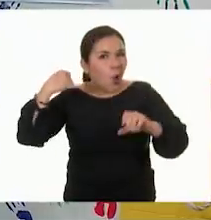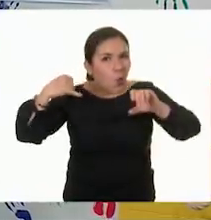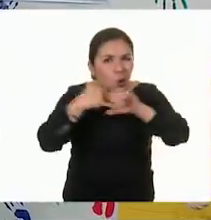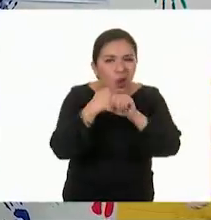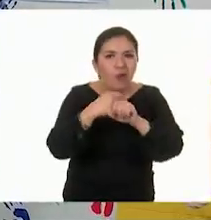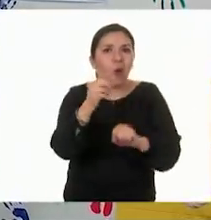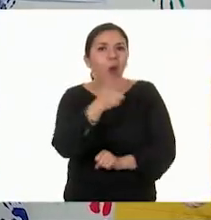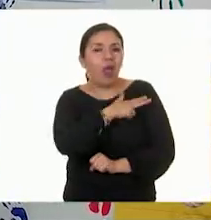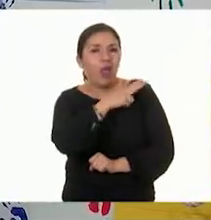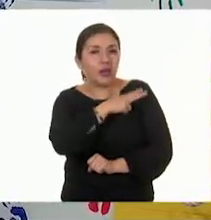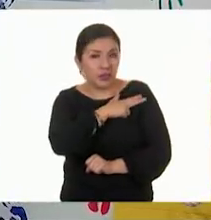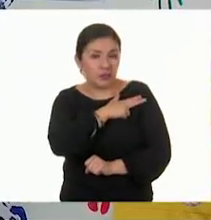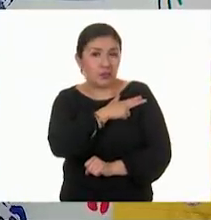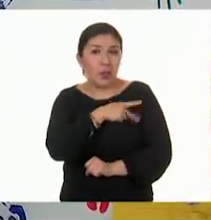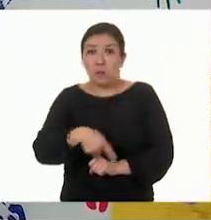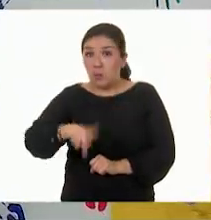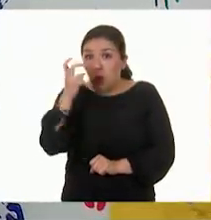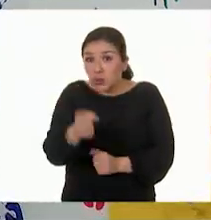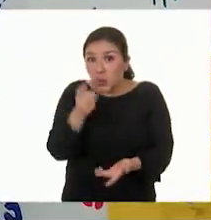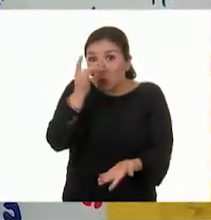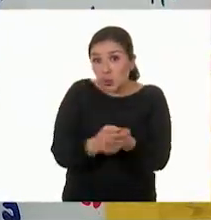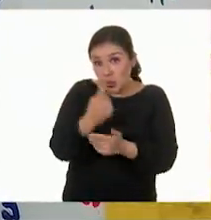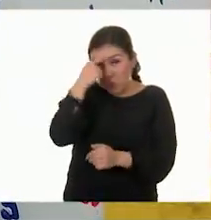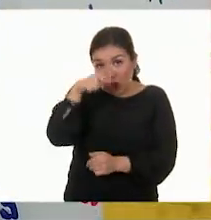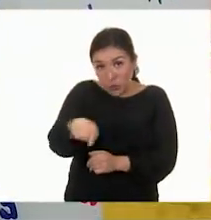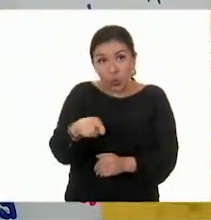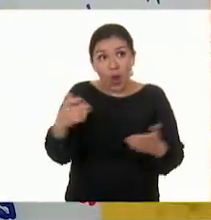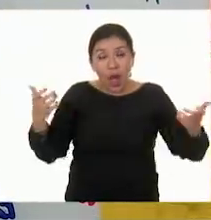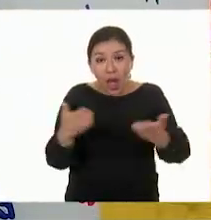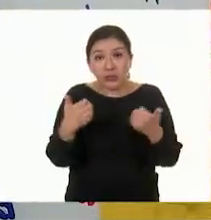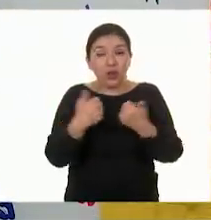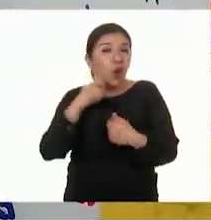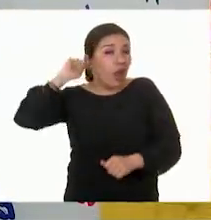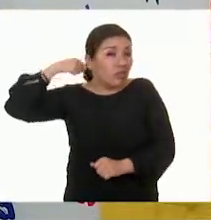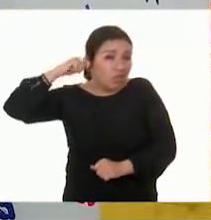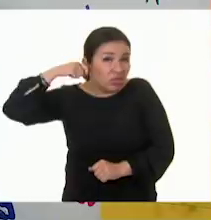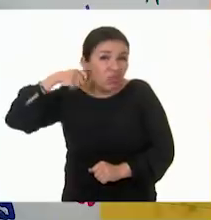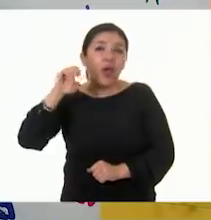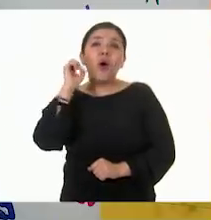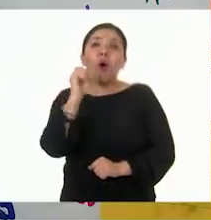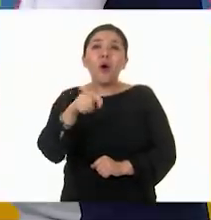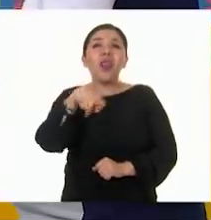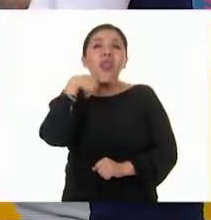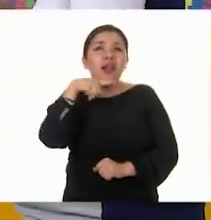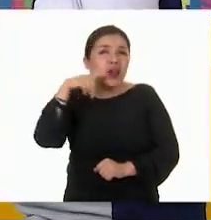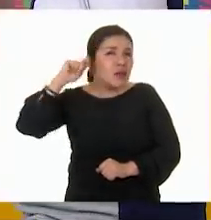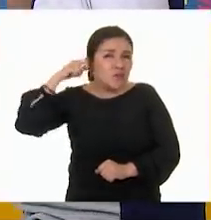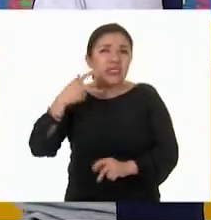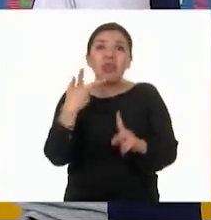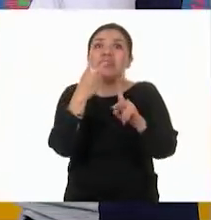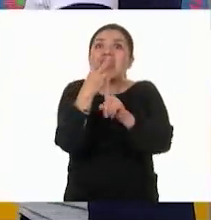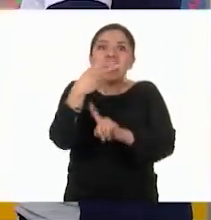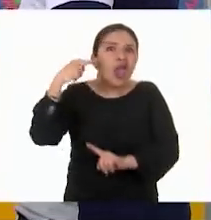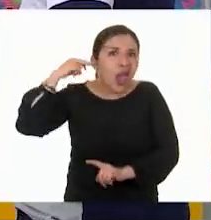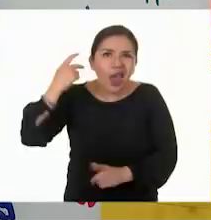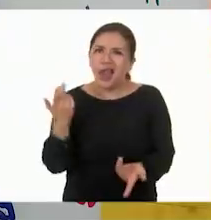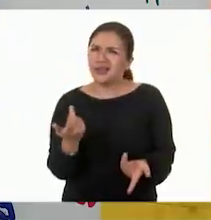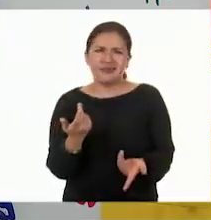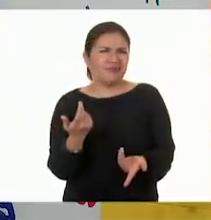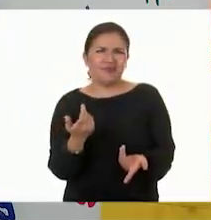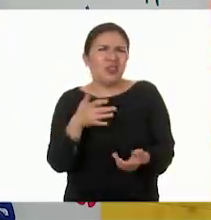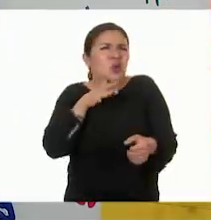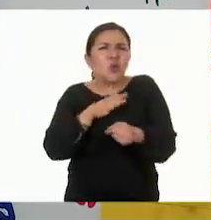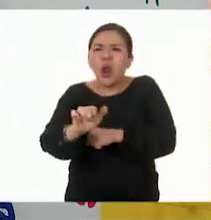en el oído. Pero no es la única forma como uno lo haga, o sea, que metas un hisopo, o un lápiz, las tijeras, o cualquier